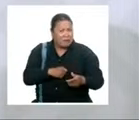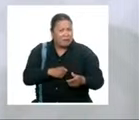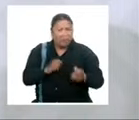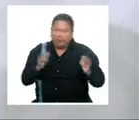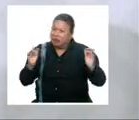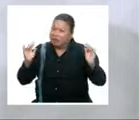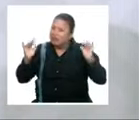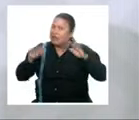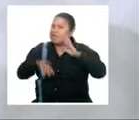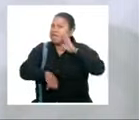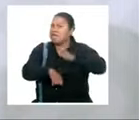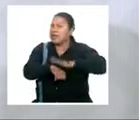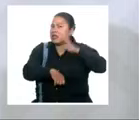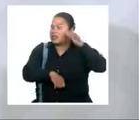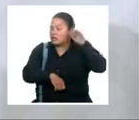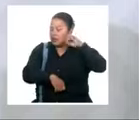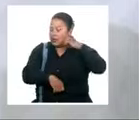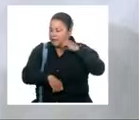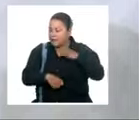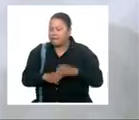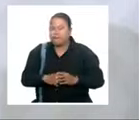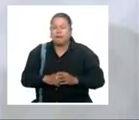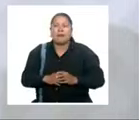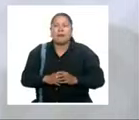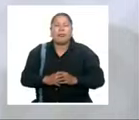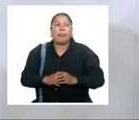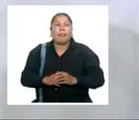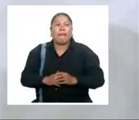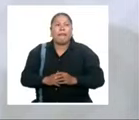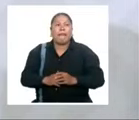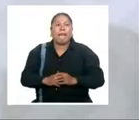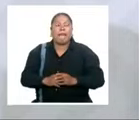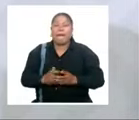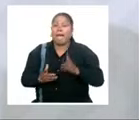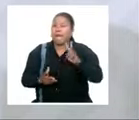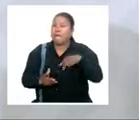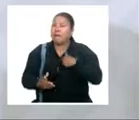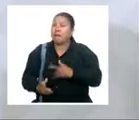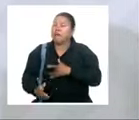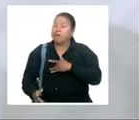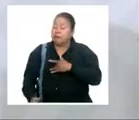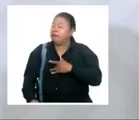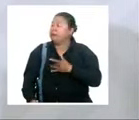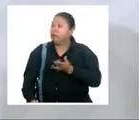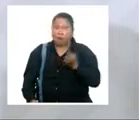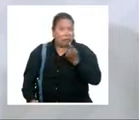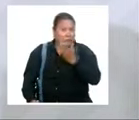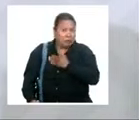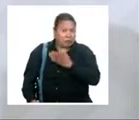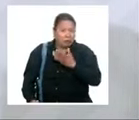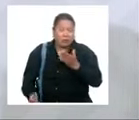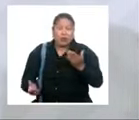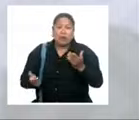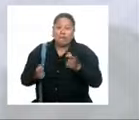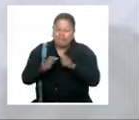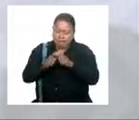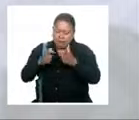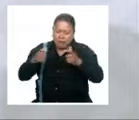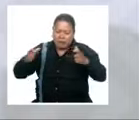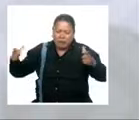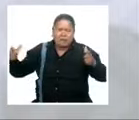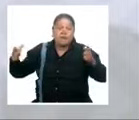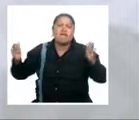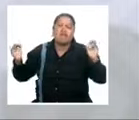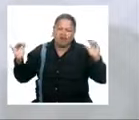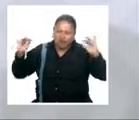más va a Oaxaca y pues nos da mucho gusto que esté creciendo la visita